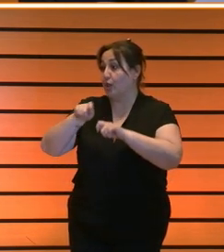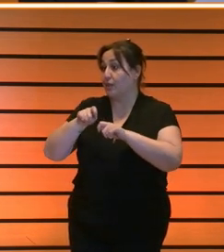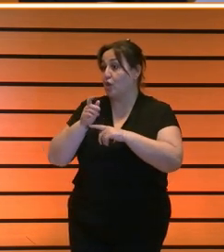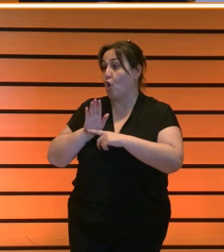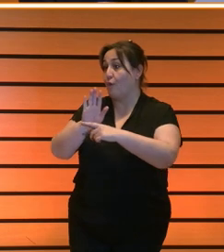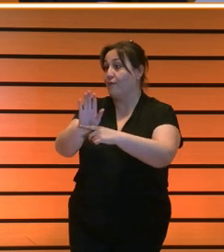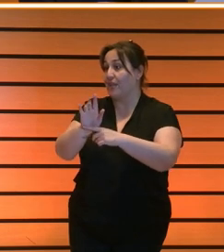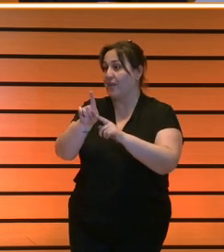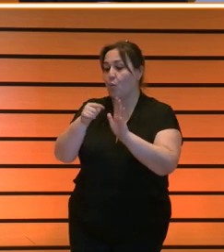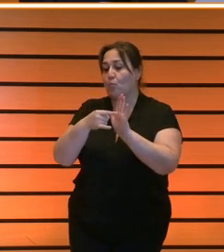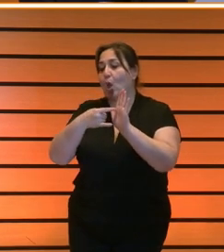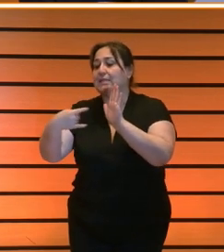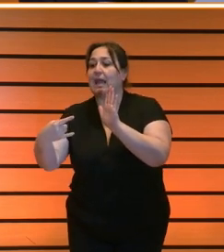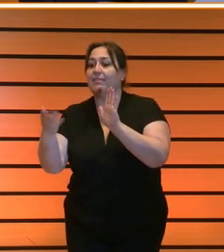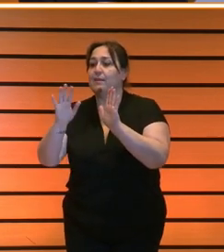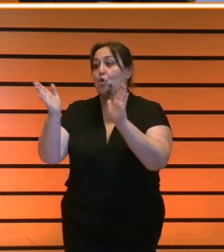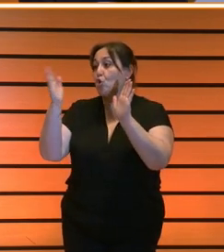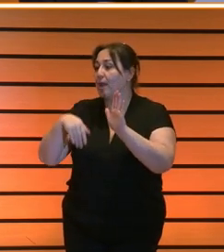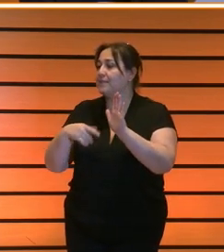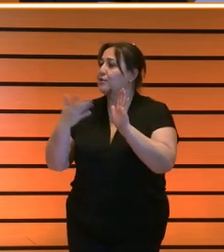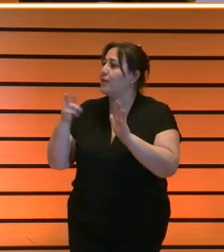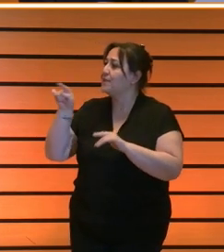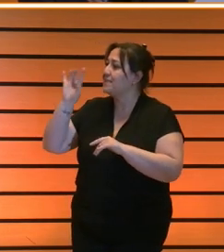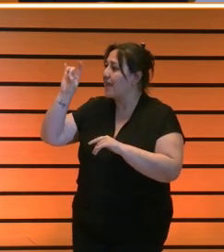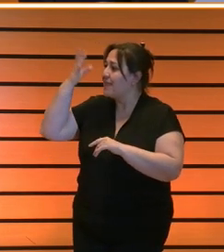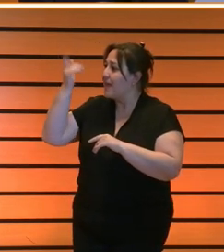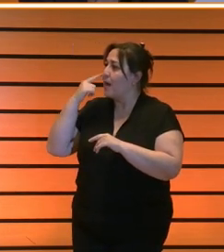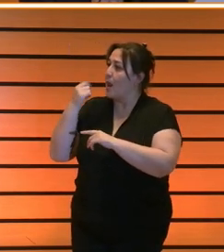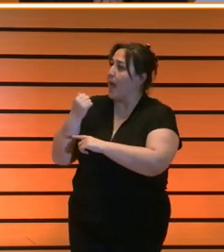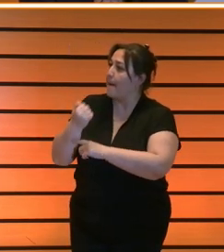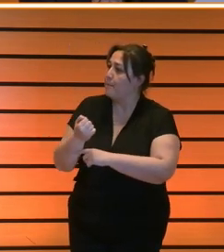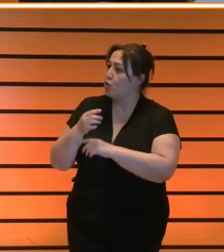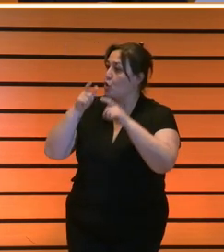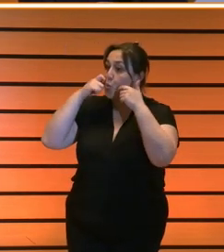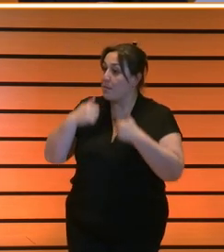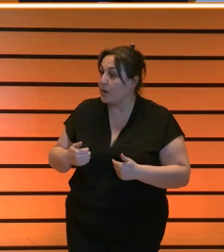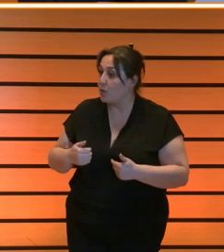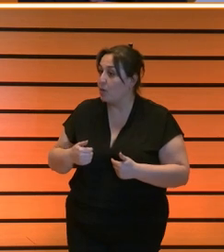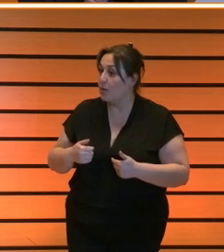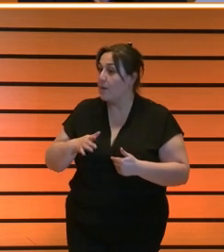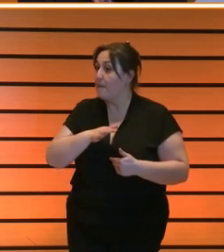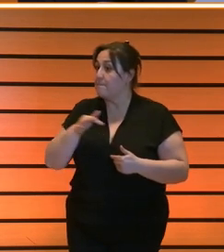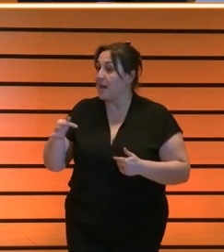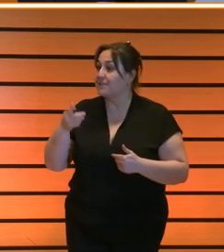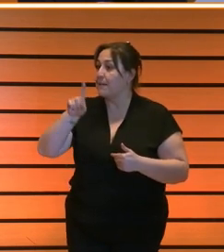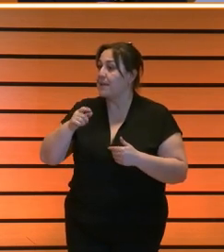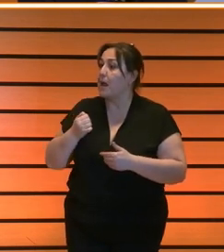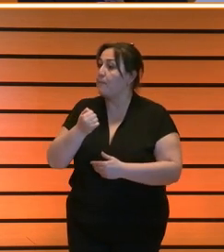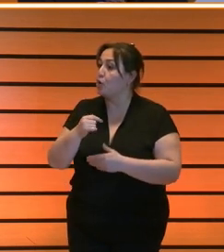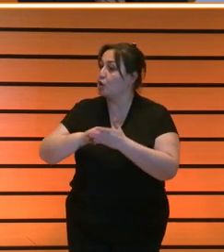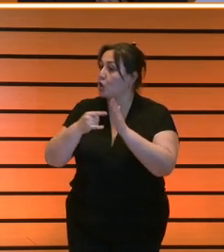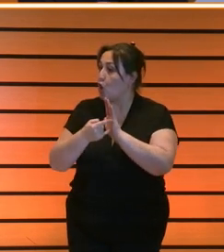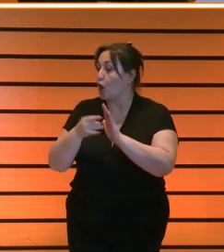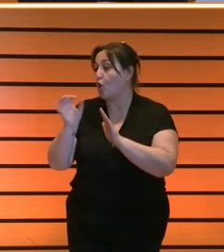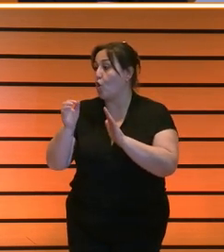entonces esa idea de Cuál es la relación del apoyo humano y el apoyo más bien tecnológico